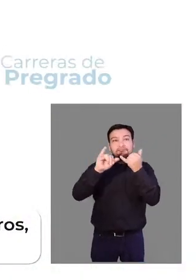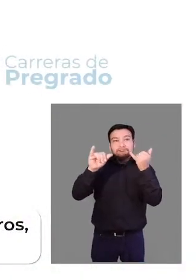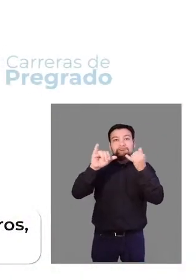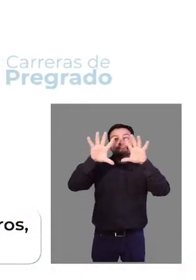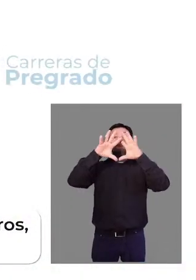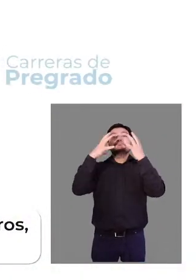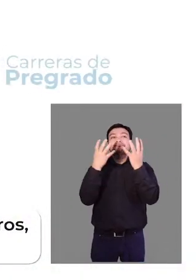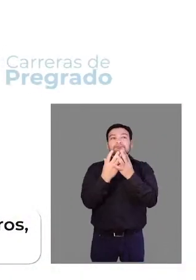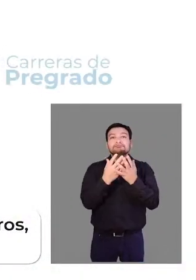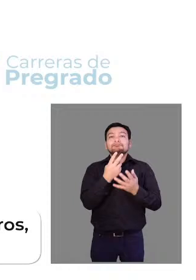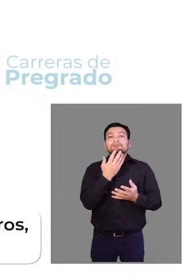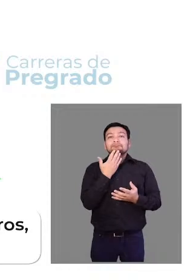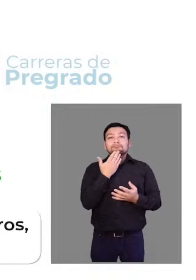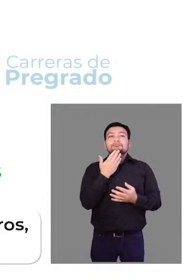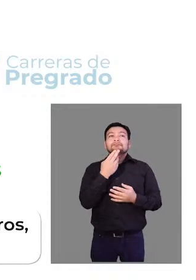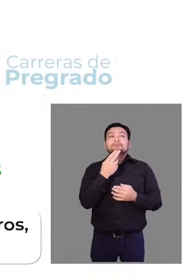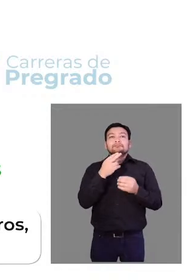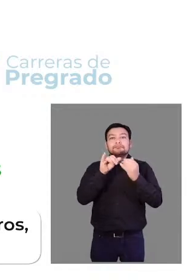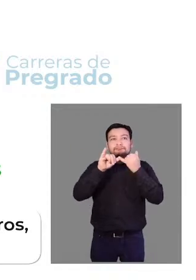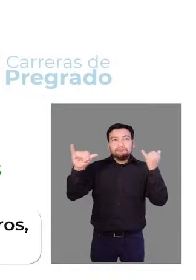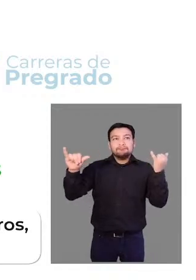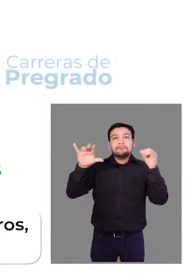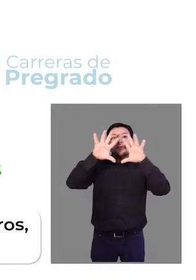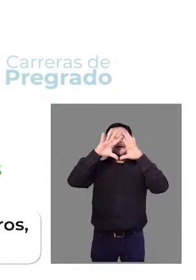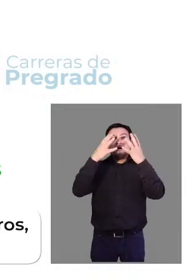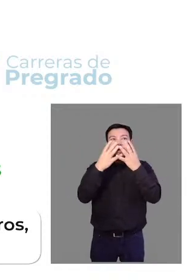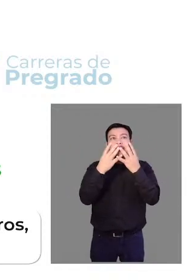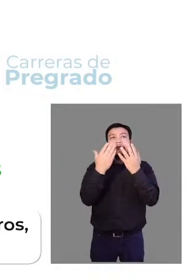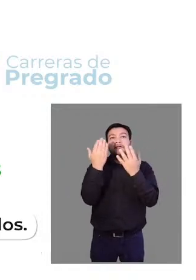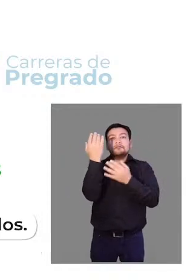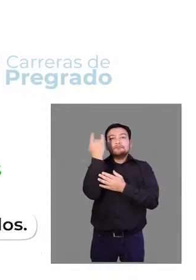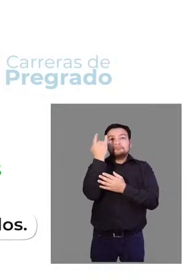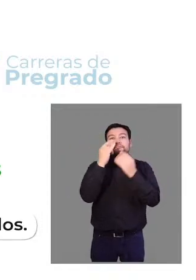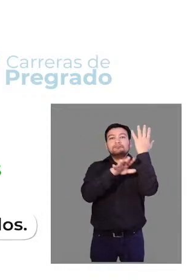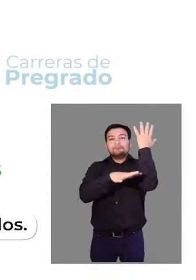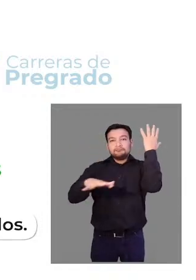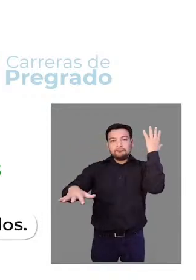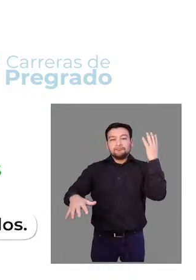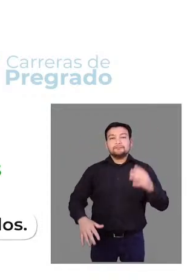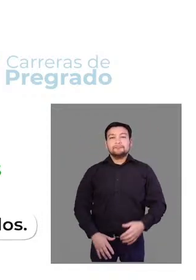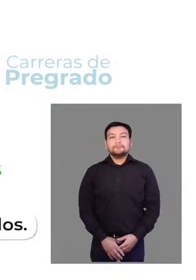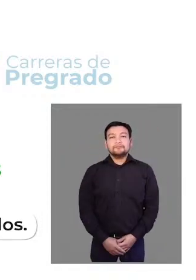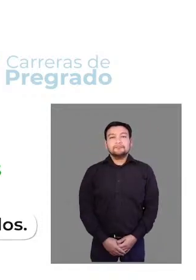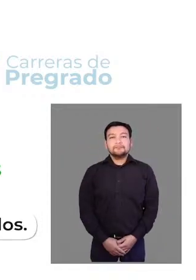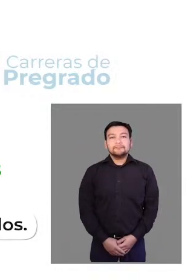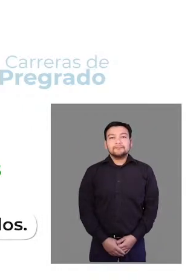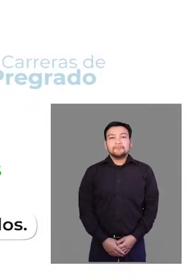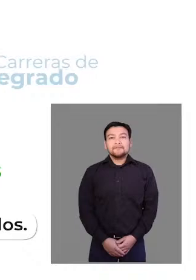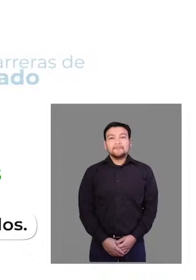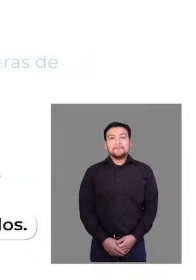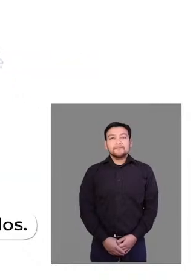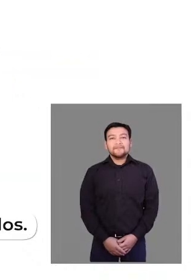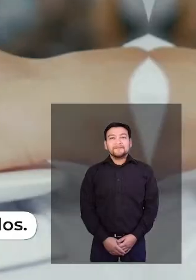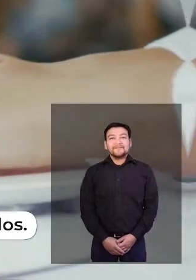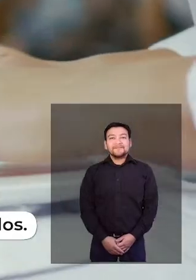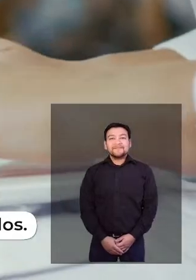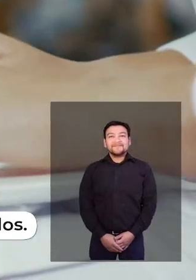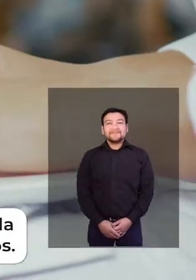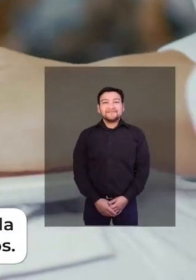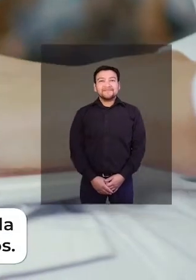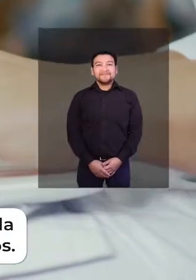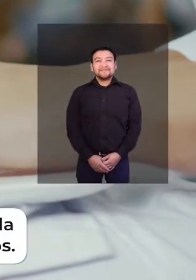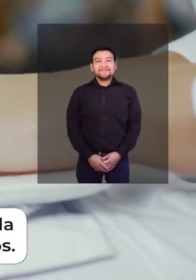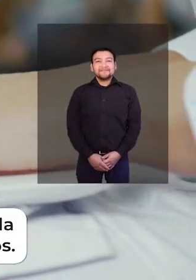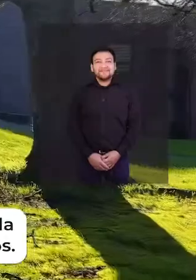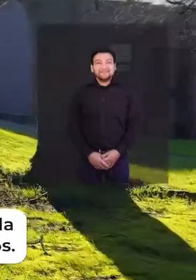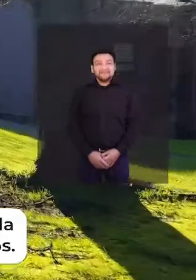centros, 17 carreras de pregrado, un programa de doctorado, una variada oferta de magísteres y diplomados.